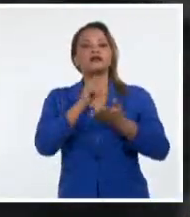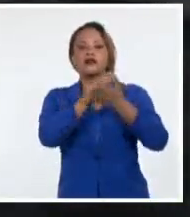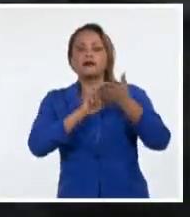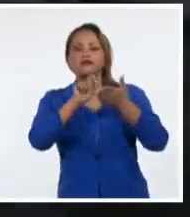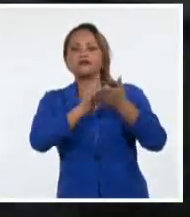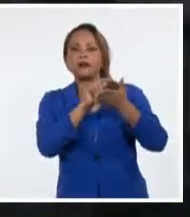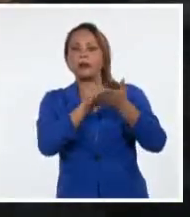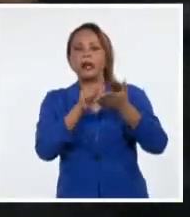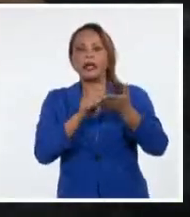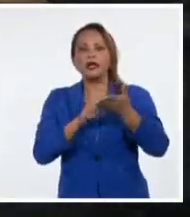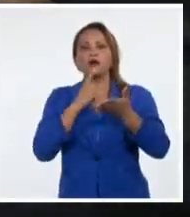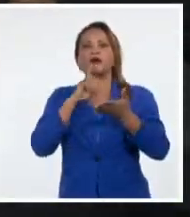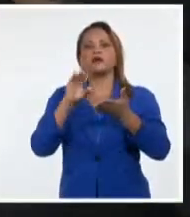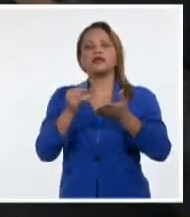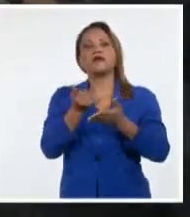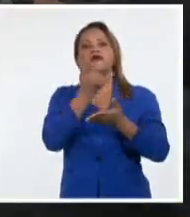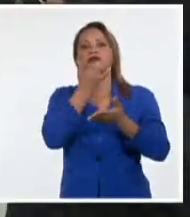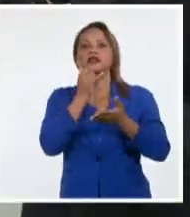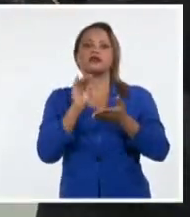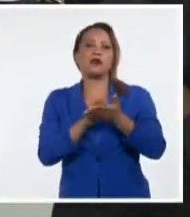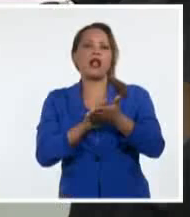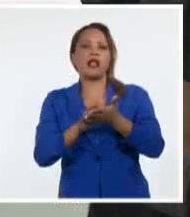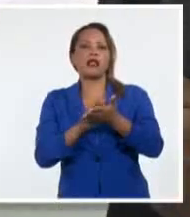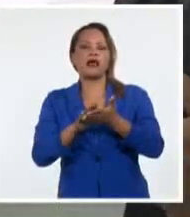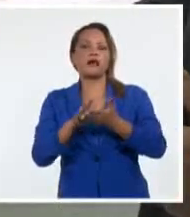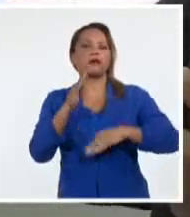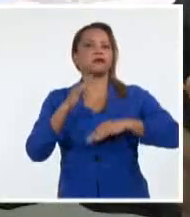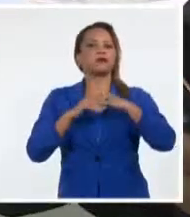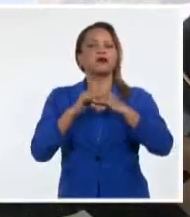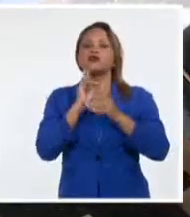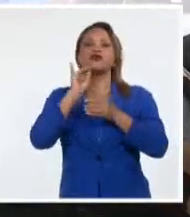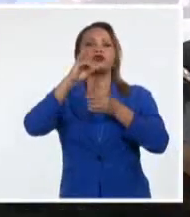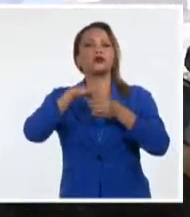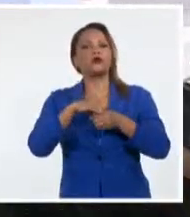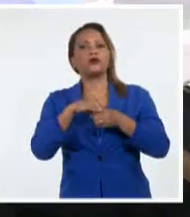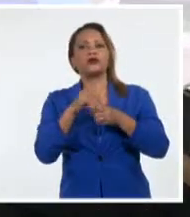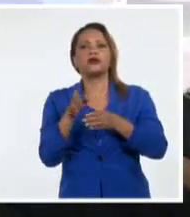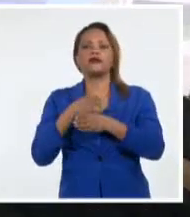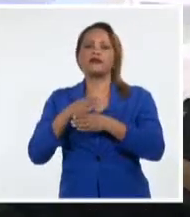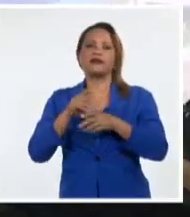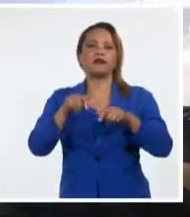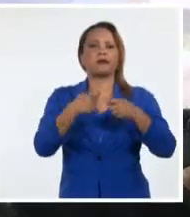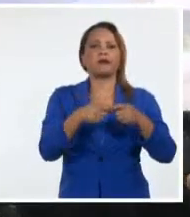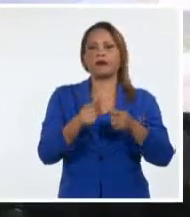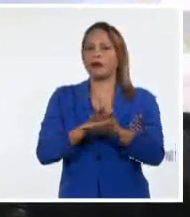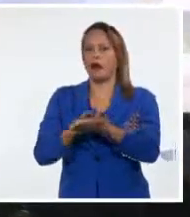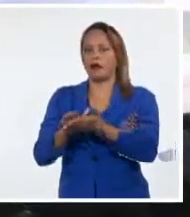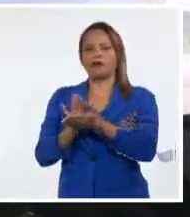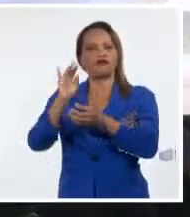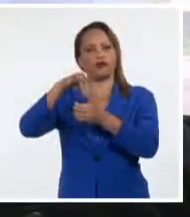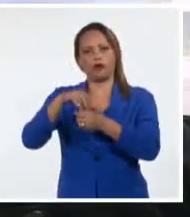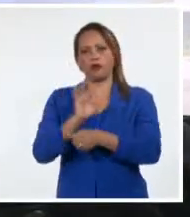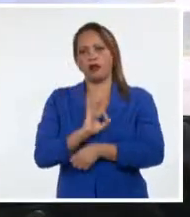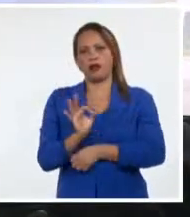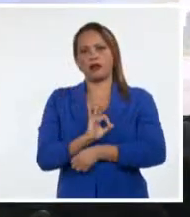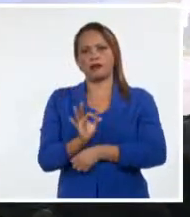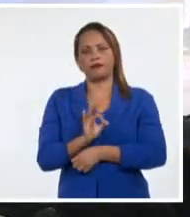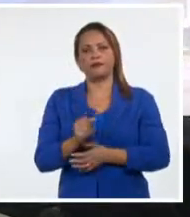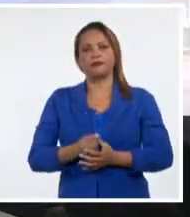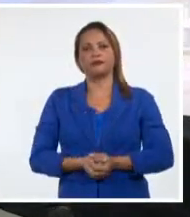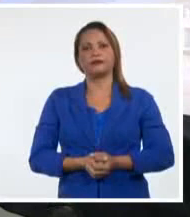sistema, y cuando decimos cero afectación por déficit de capacidad, no se incluye alguna que otra avería que pueda haber en la redistribución. La